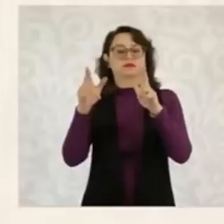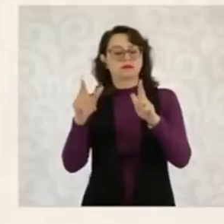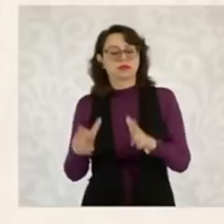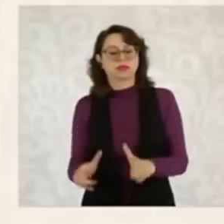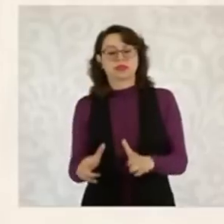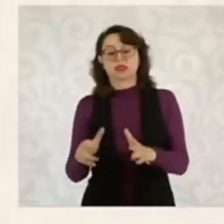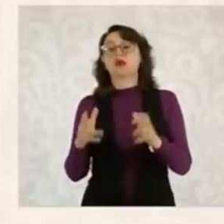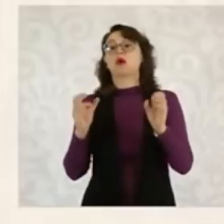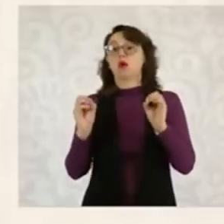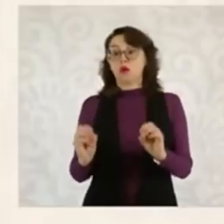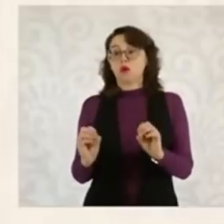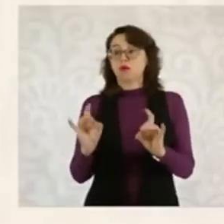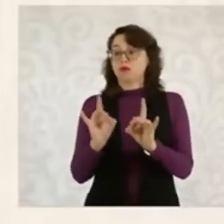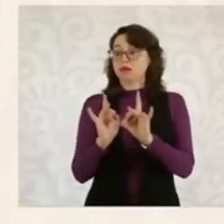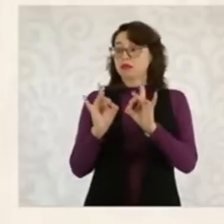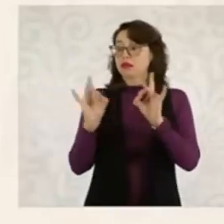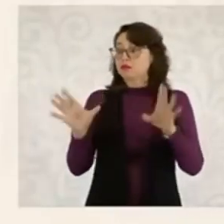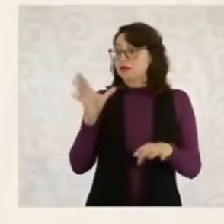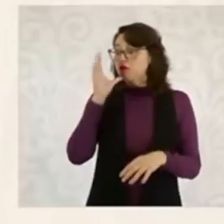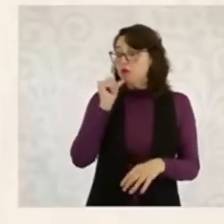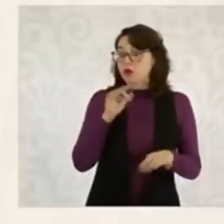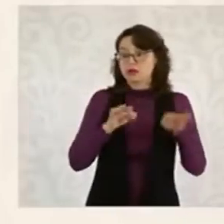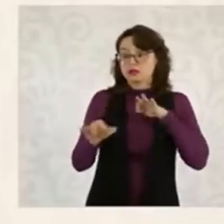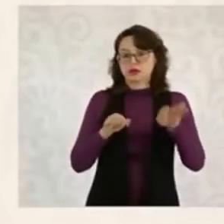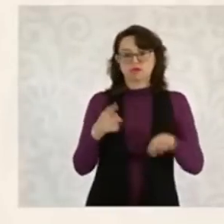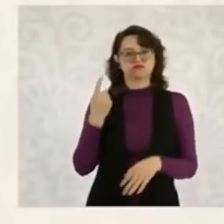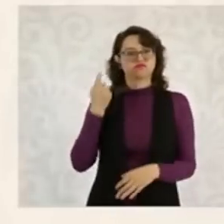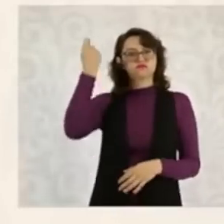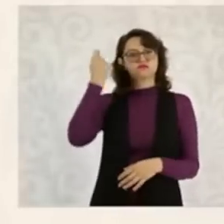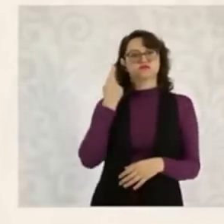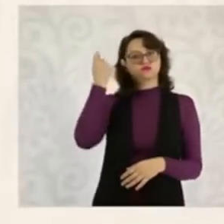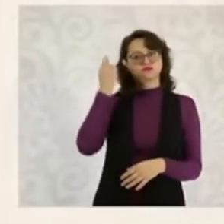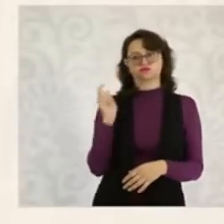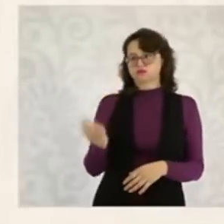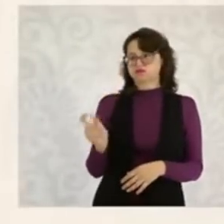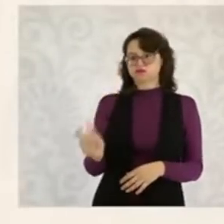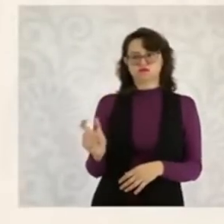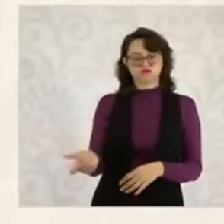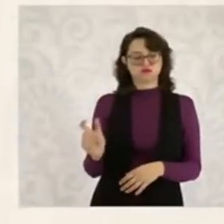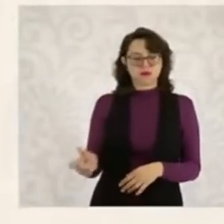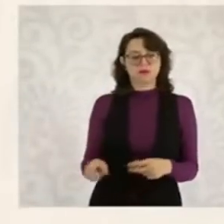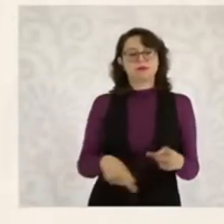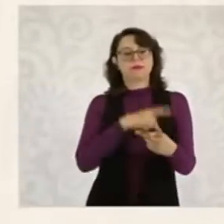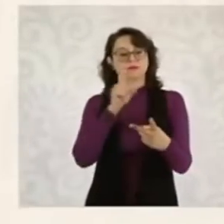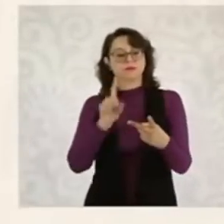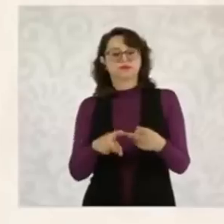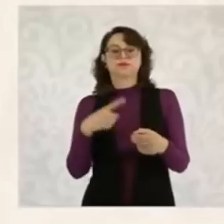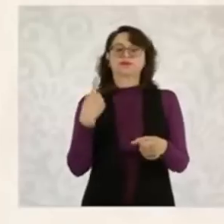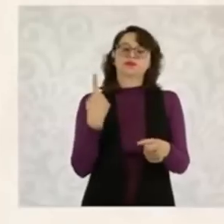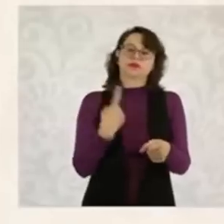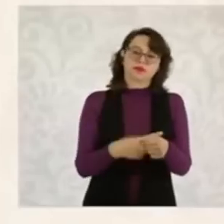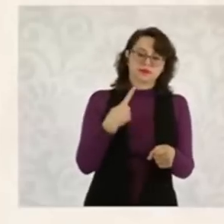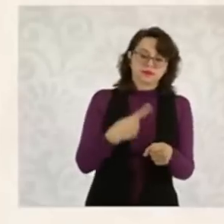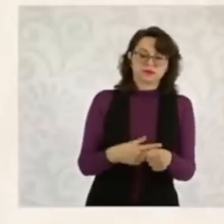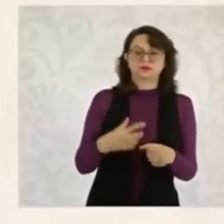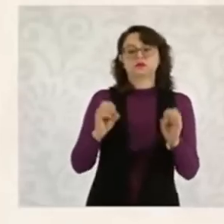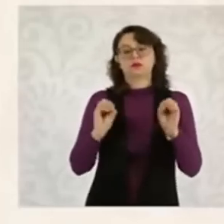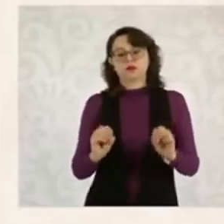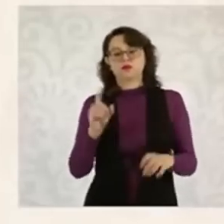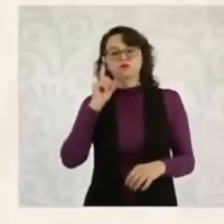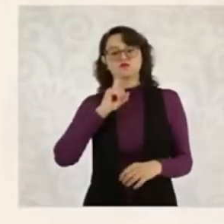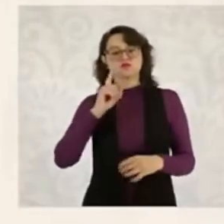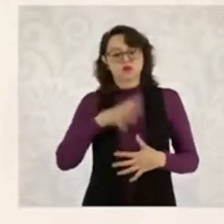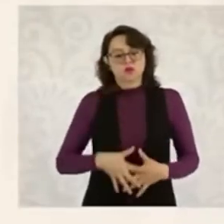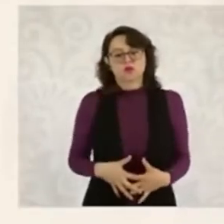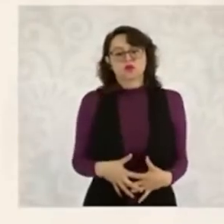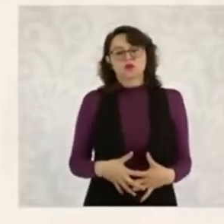si es necesario incluso una pensión por incapacidad. También enfermedades y maternidad, otro de los seguros en donde justamente